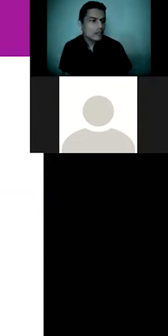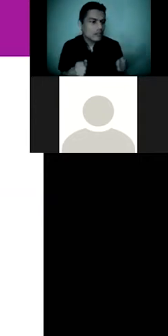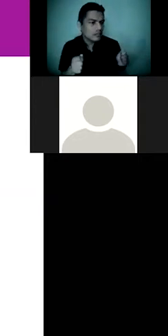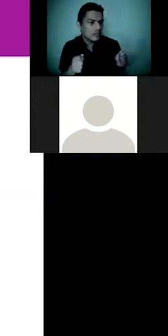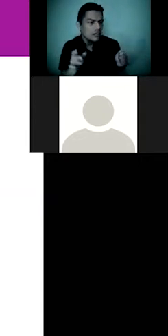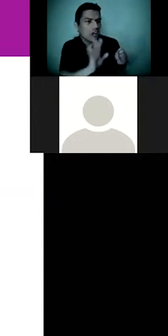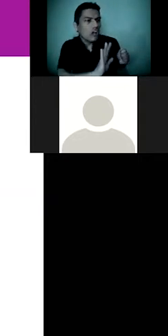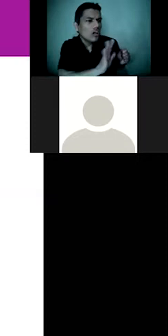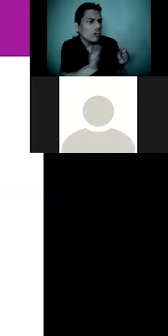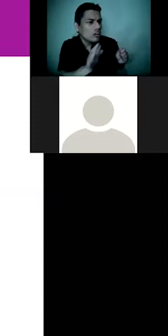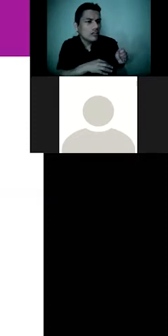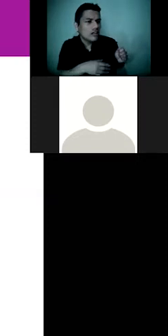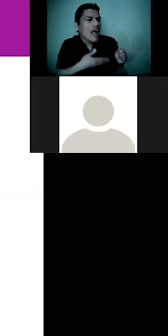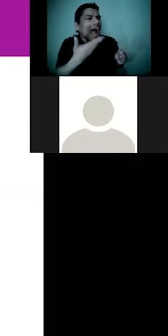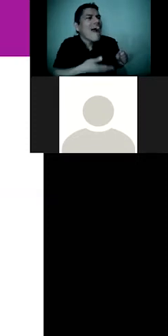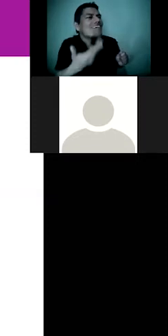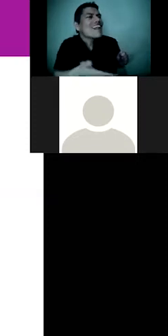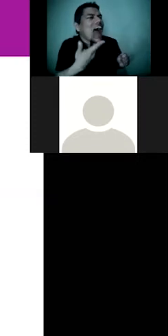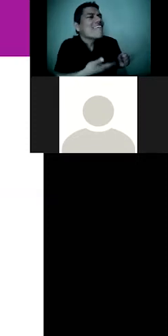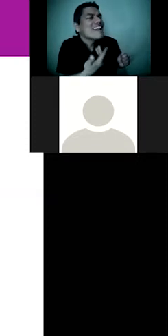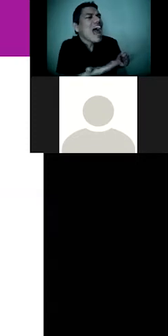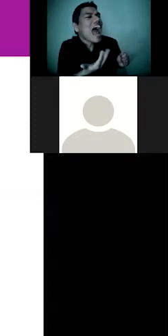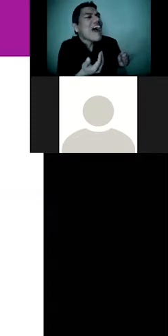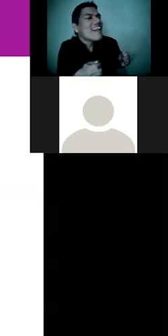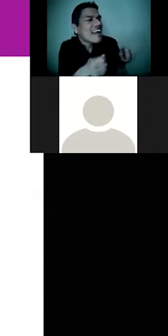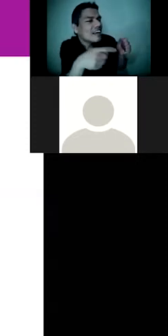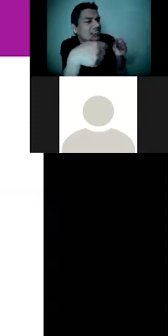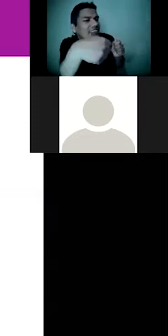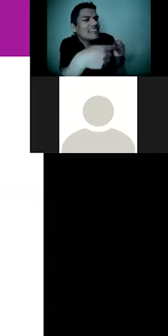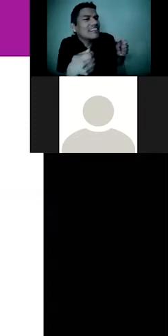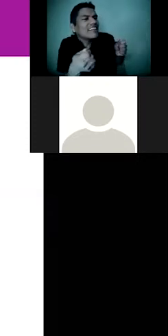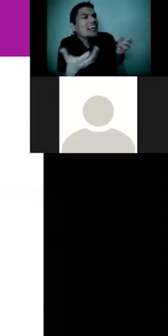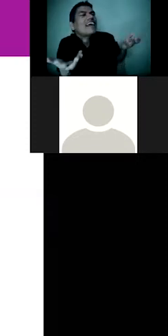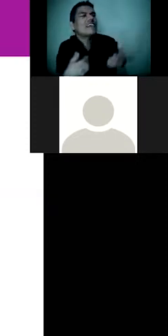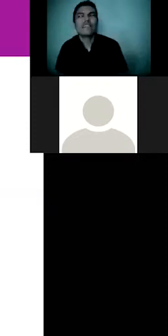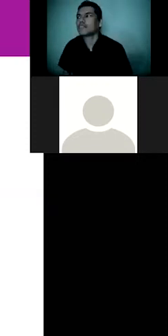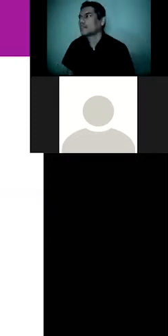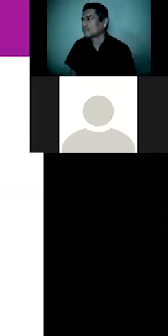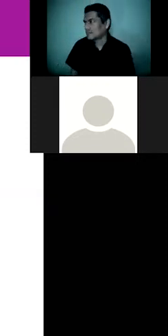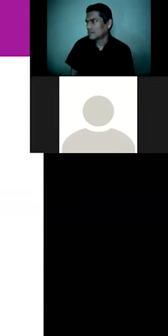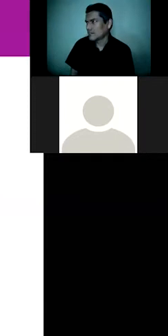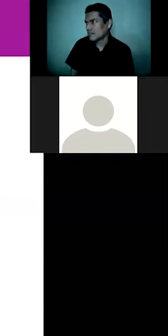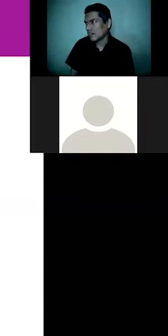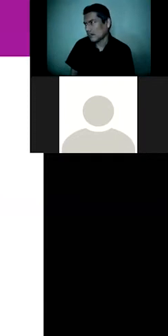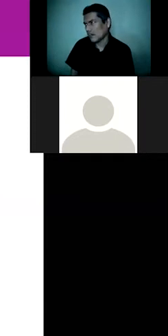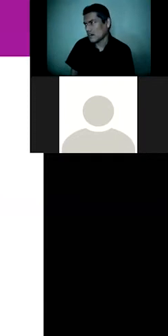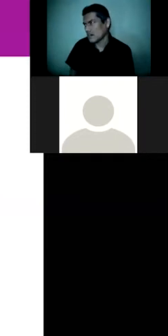No sabía señas la psicóloga. No, no, no, no, no. Habla, vocaliza. ¿Qué cosa